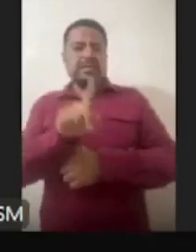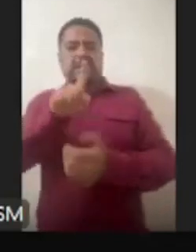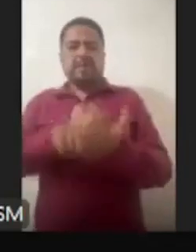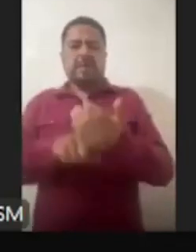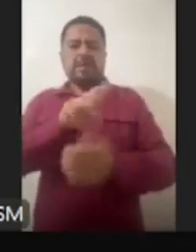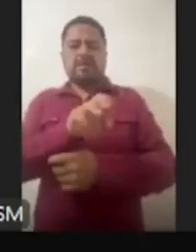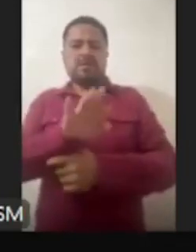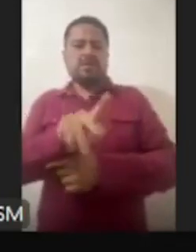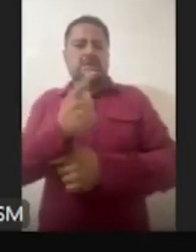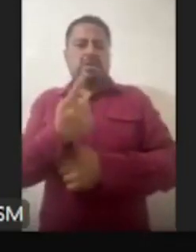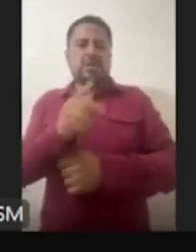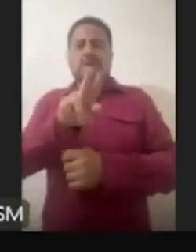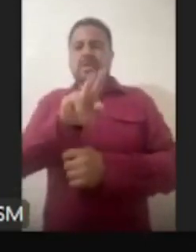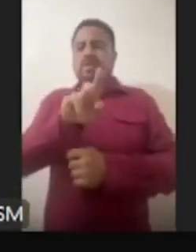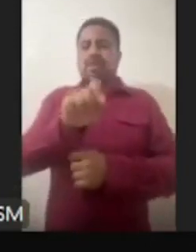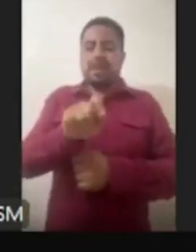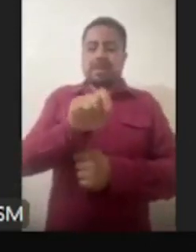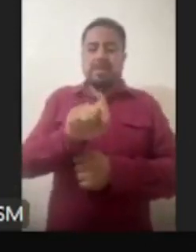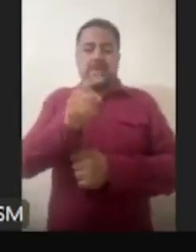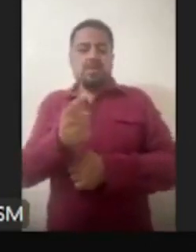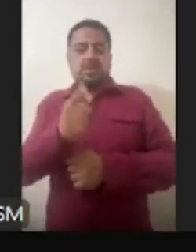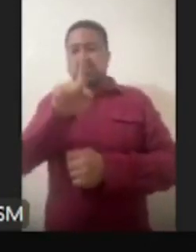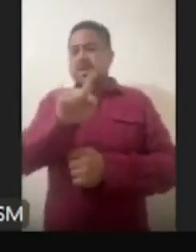1352/2021, INE-CG